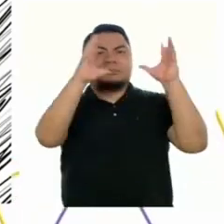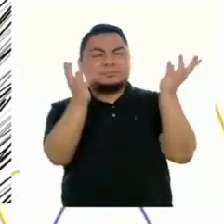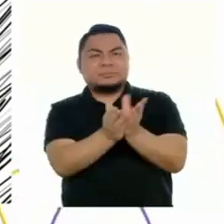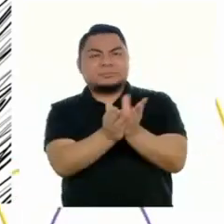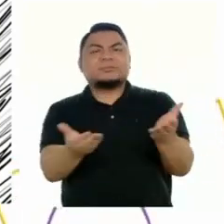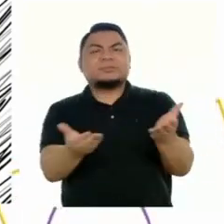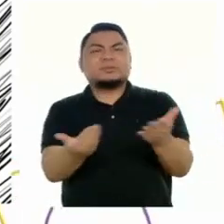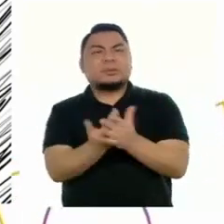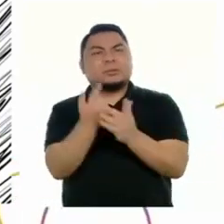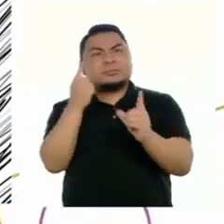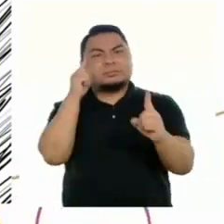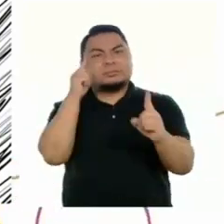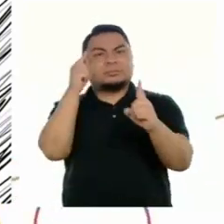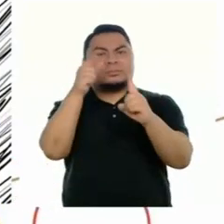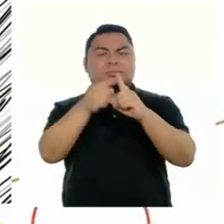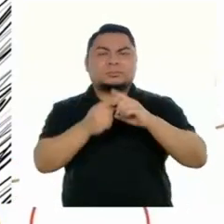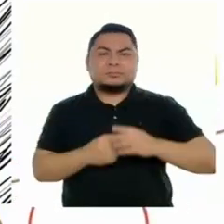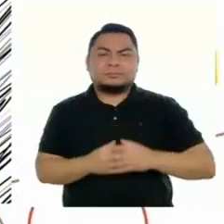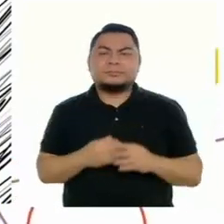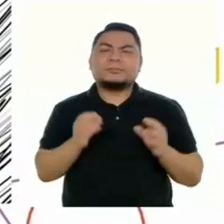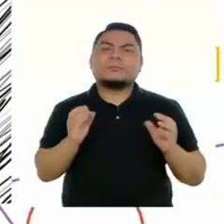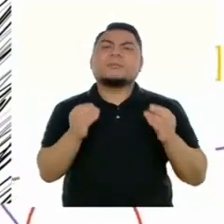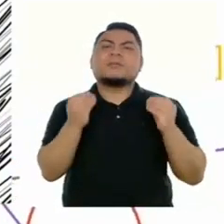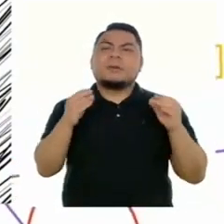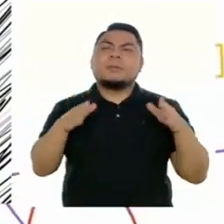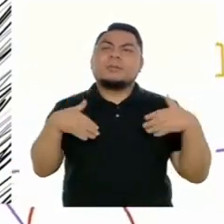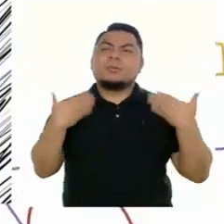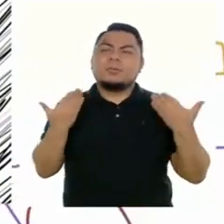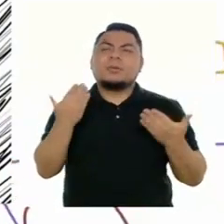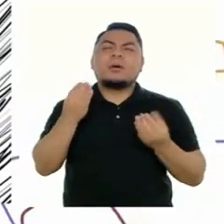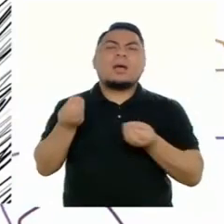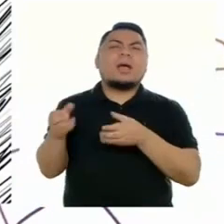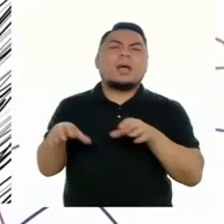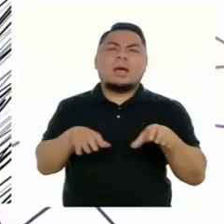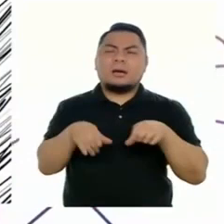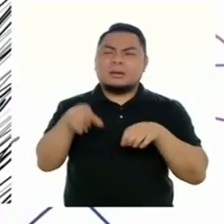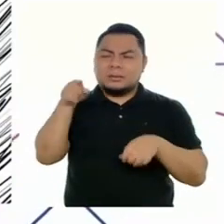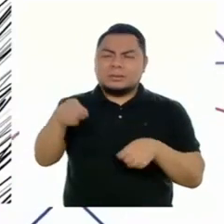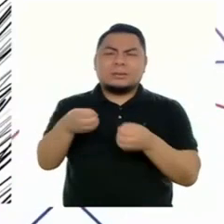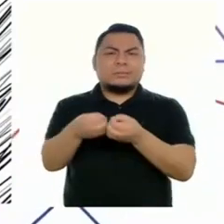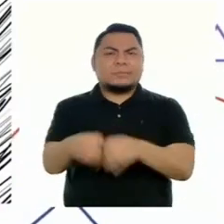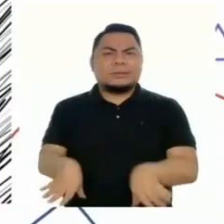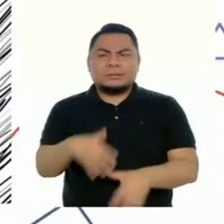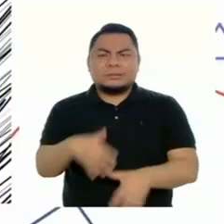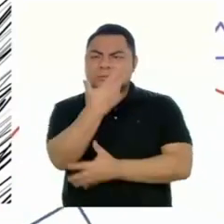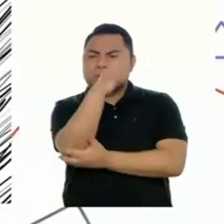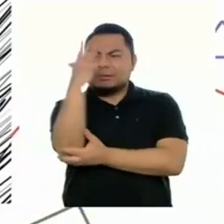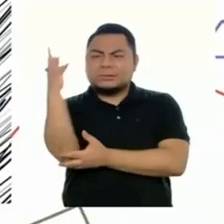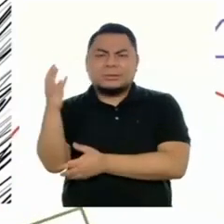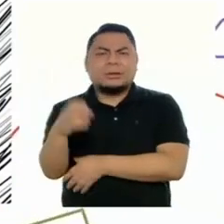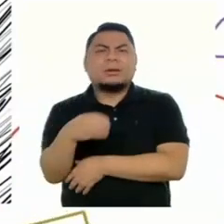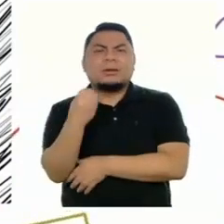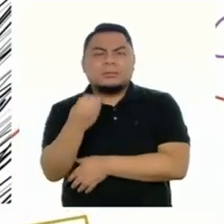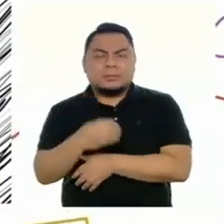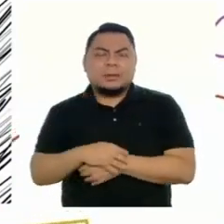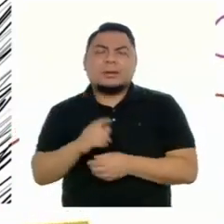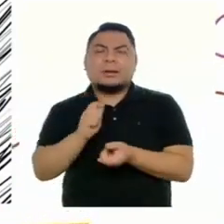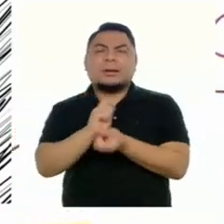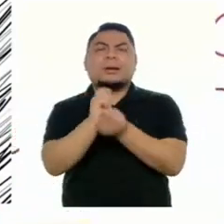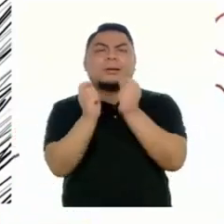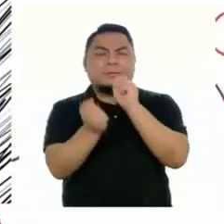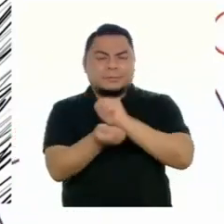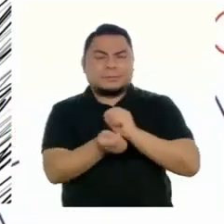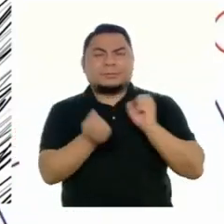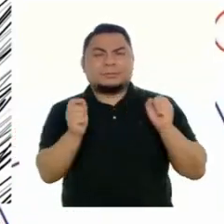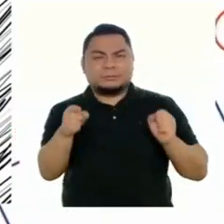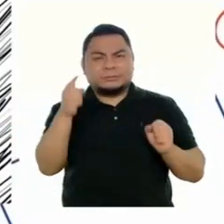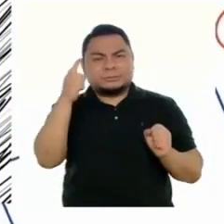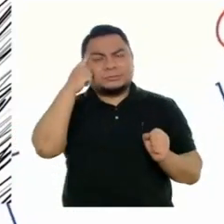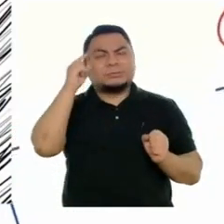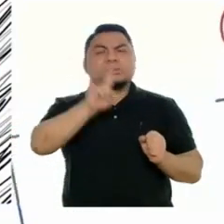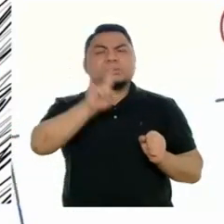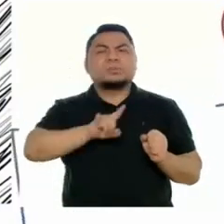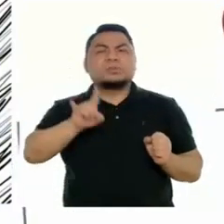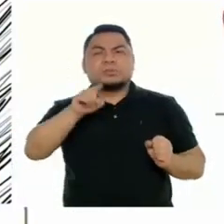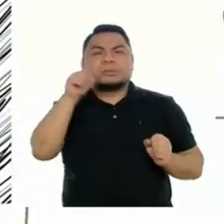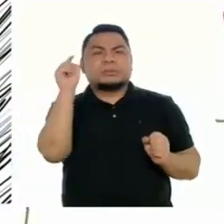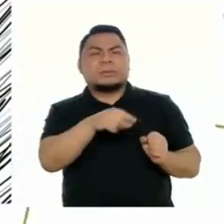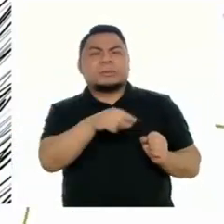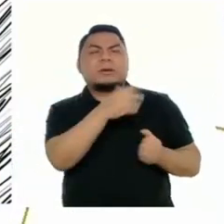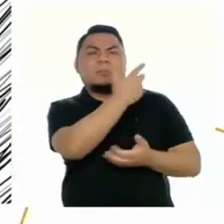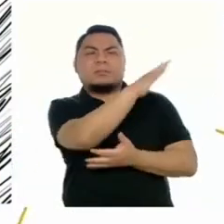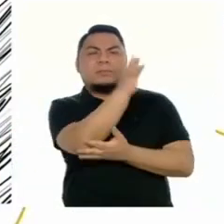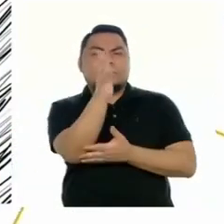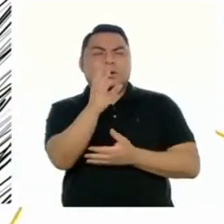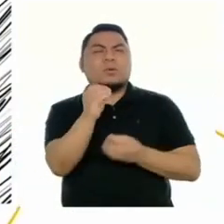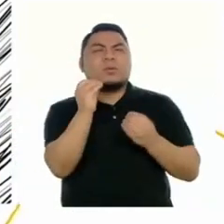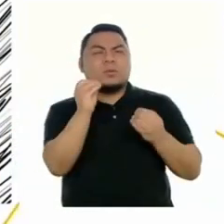a nuevos desafíos. ¿Cómo podríamos evitar que sigamos perdiendo bosques? Cambiando la manera como se están utilizando